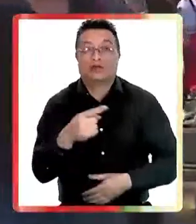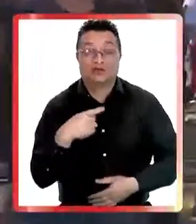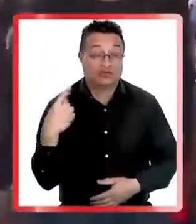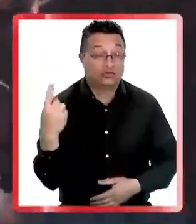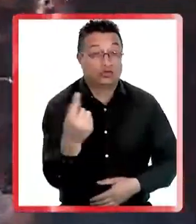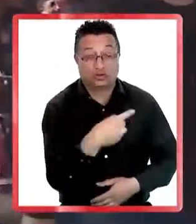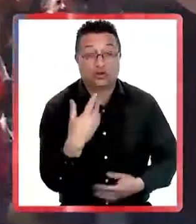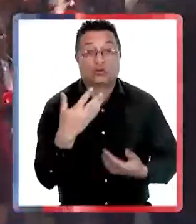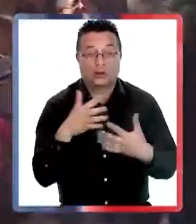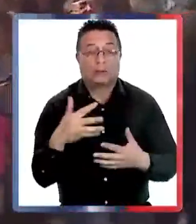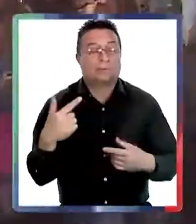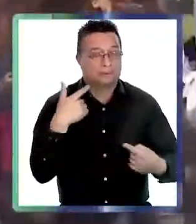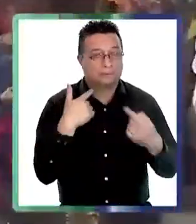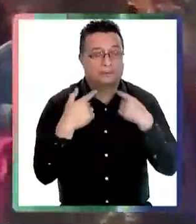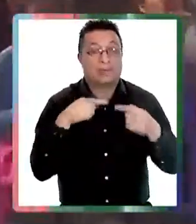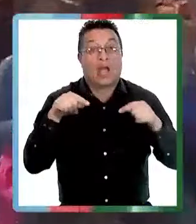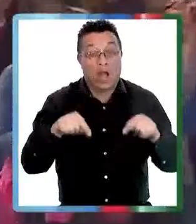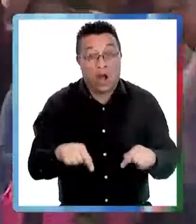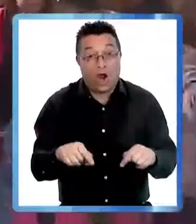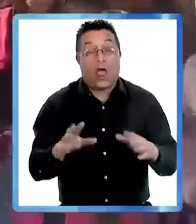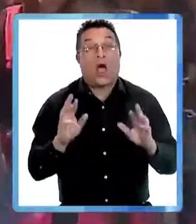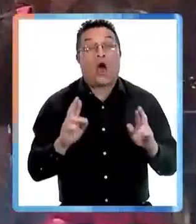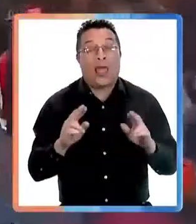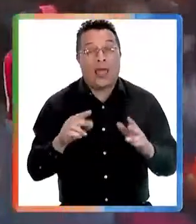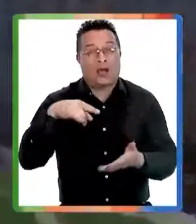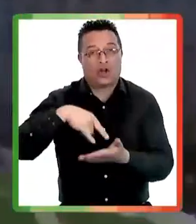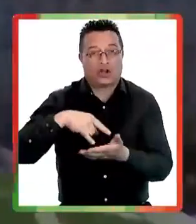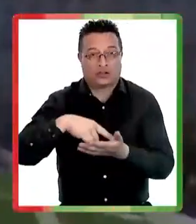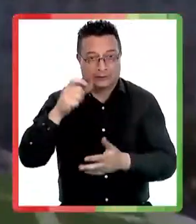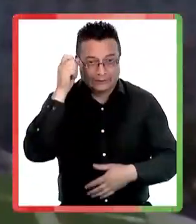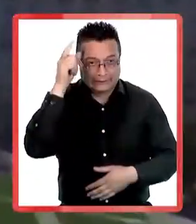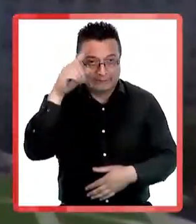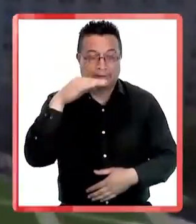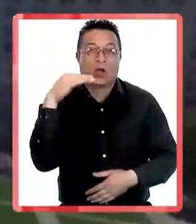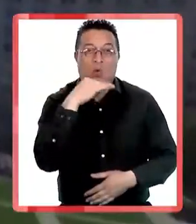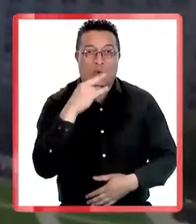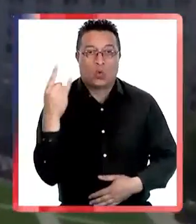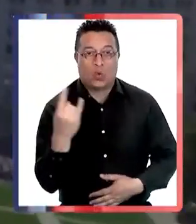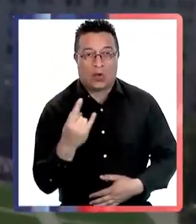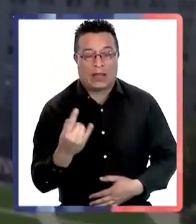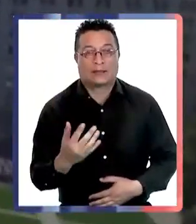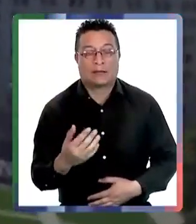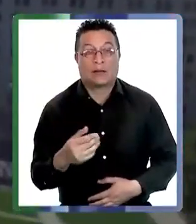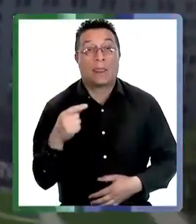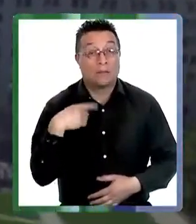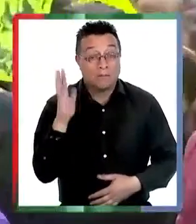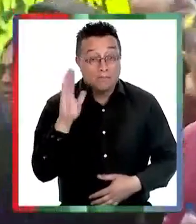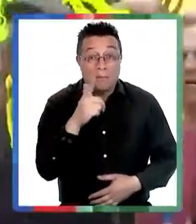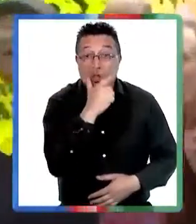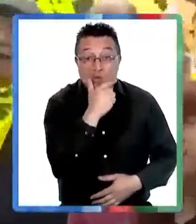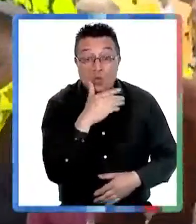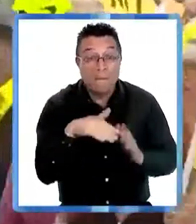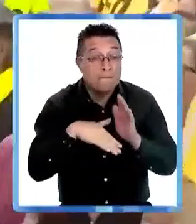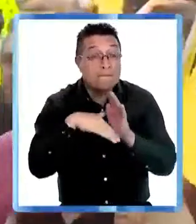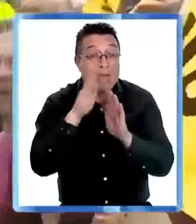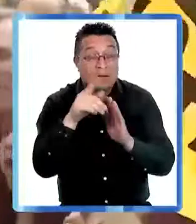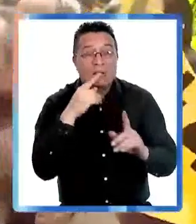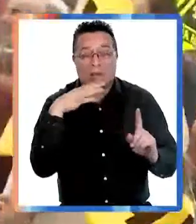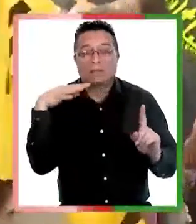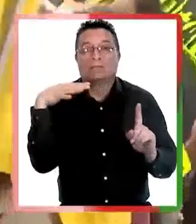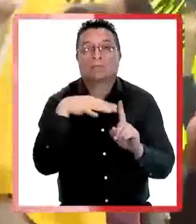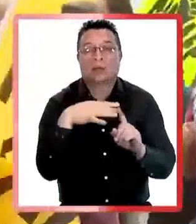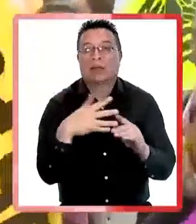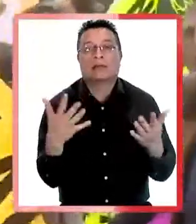Todos se han estrellado. Y usted decía, esperamos que esta vez el Congreso entienda que esta es una urgencia. Pero, las principales dudas están, por ejemplo, y las